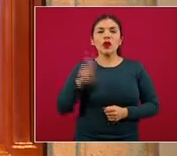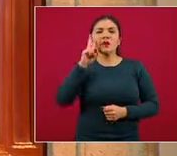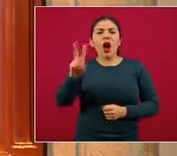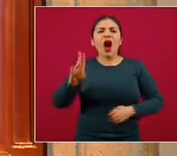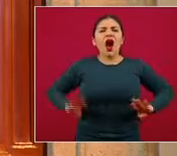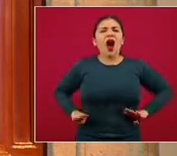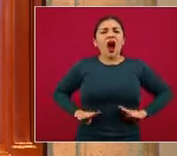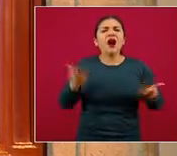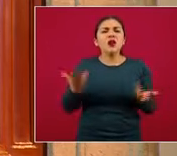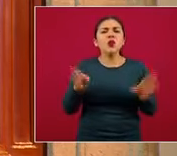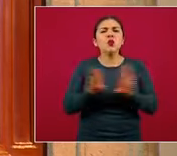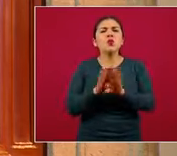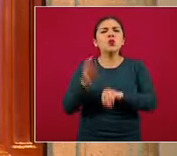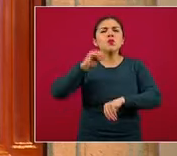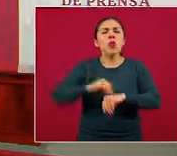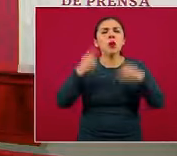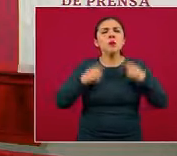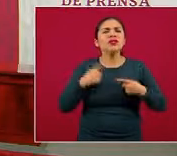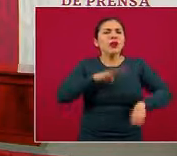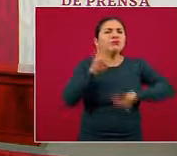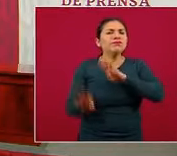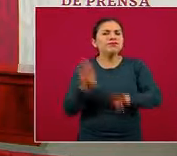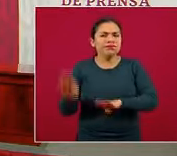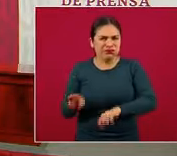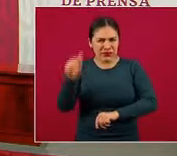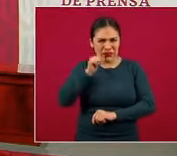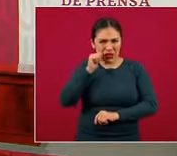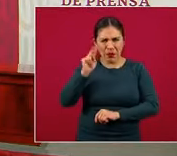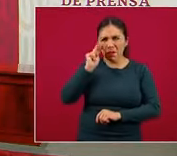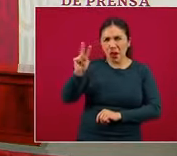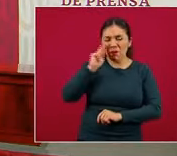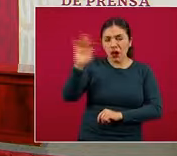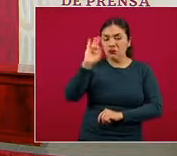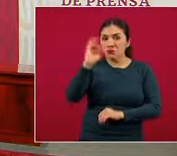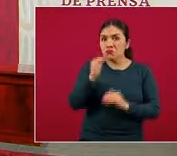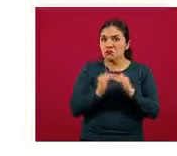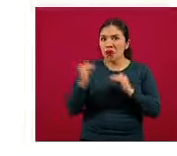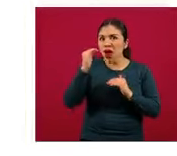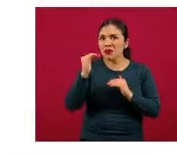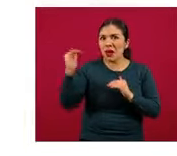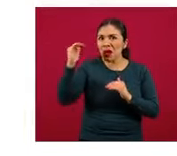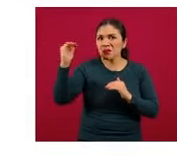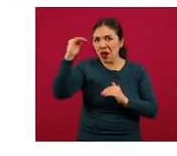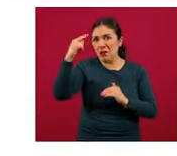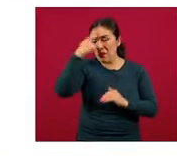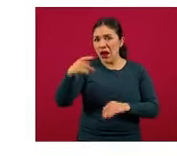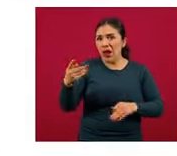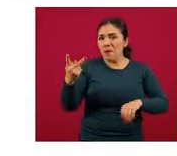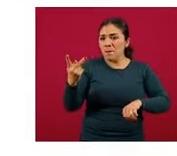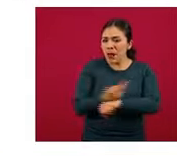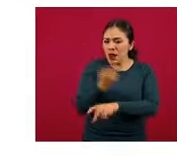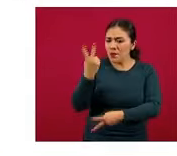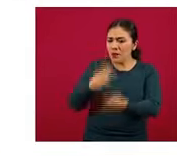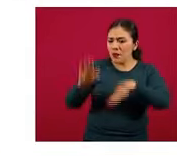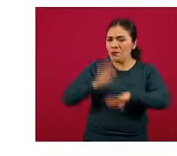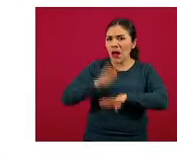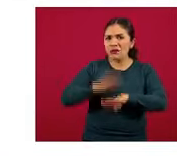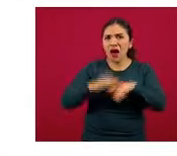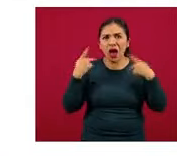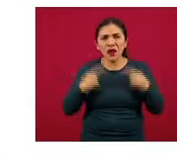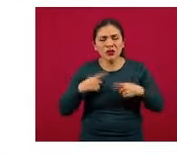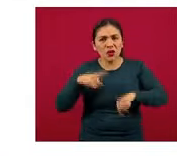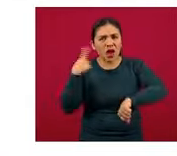comportamiento de la mortalidad. Siempre vemos que cuando hay un incremento en la ocurrencia de los casos. 2